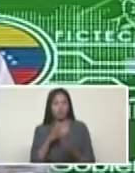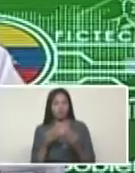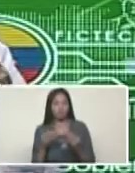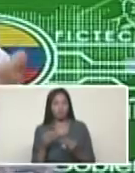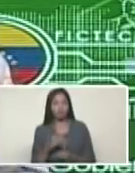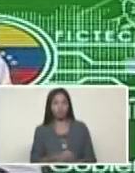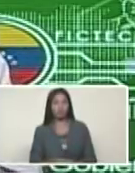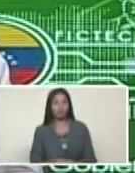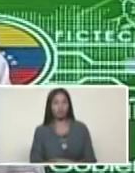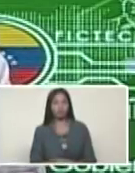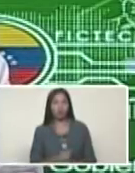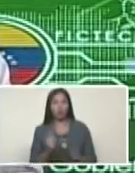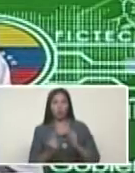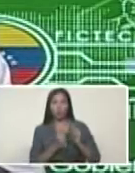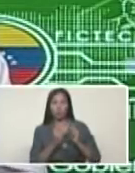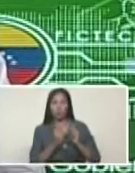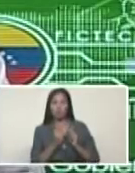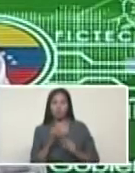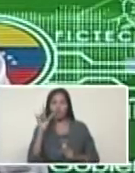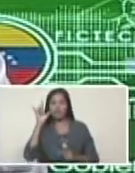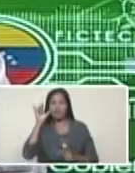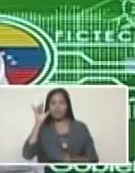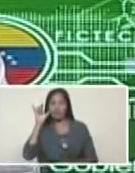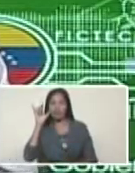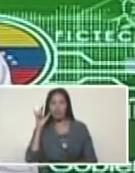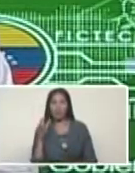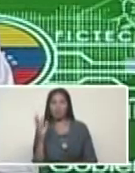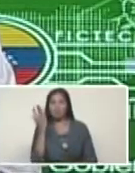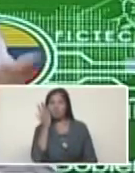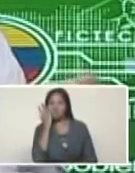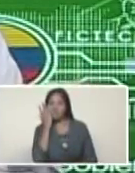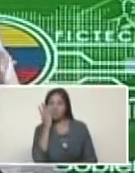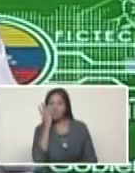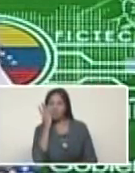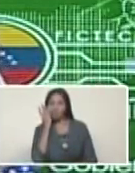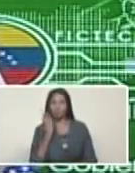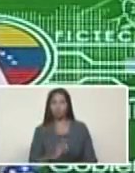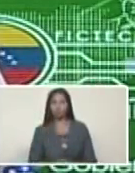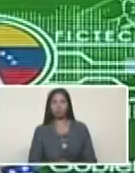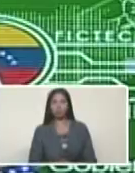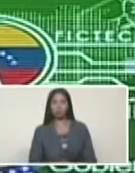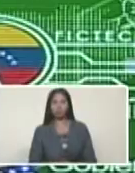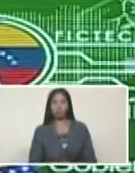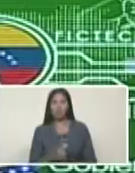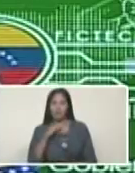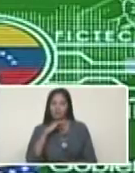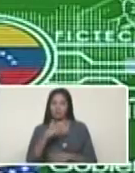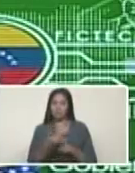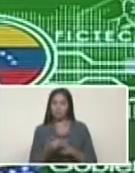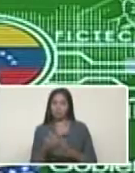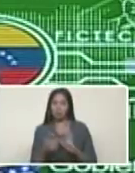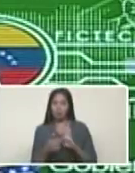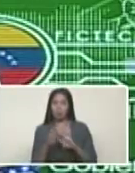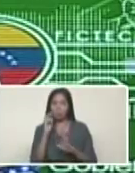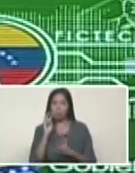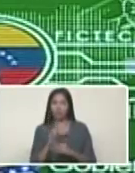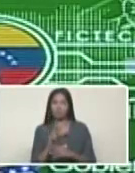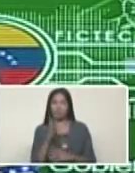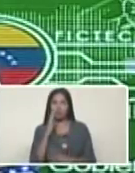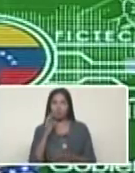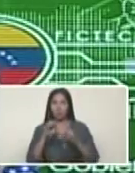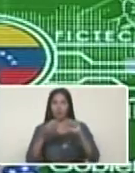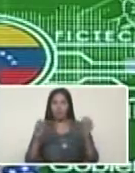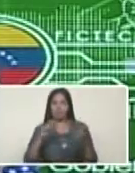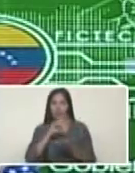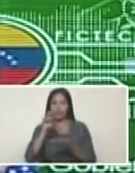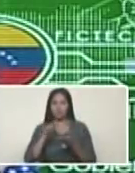de Twitter, Instagram, Facebook. Bueno, de hecho este programa lo estamos transmitiendo en cadena